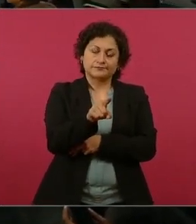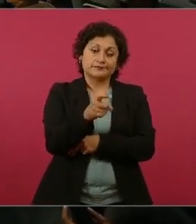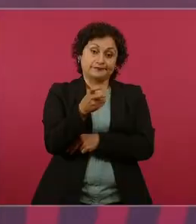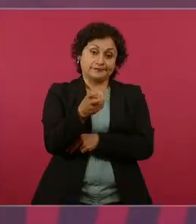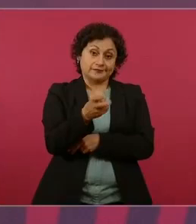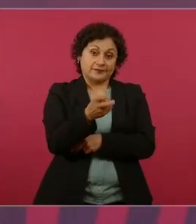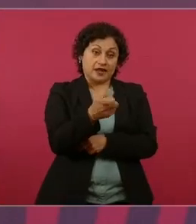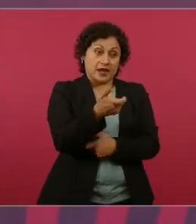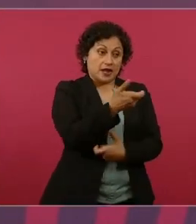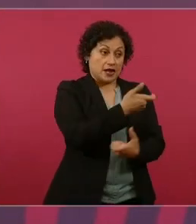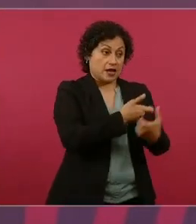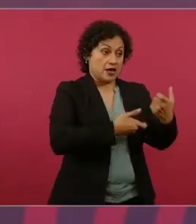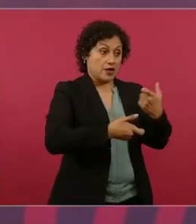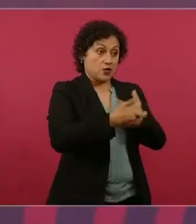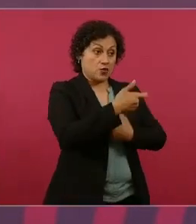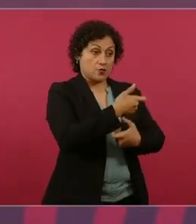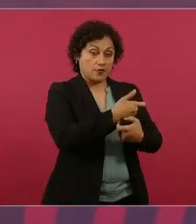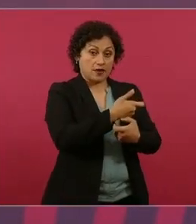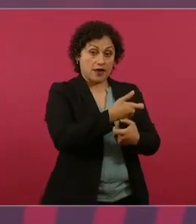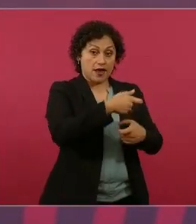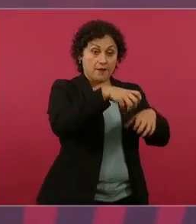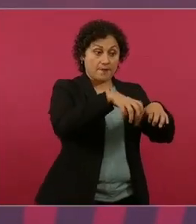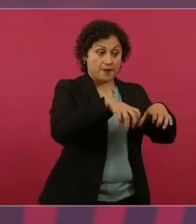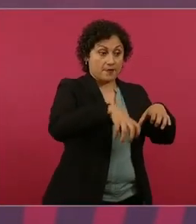económicos, los poderes fácticos,